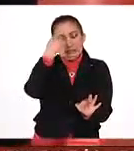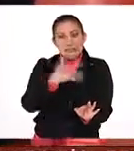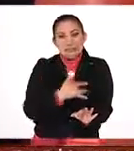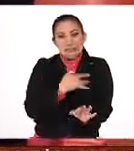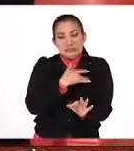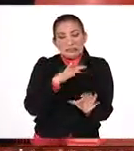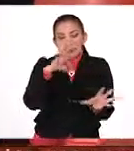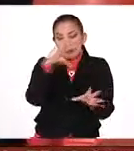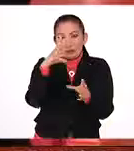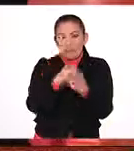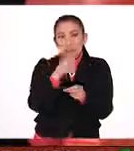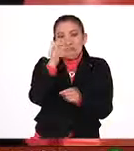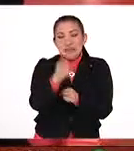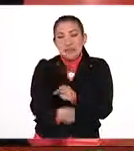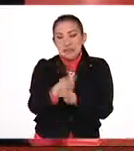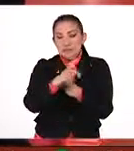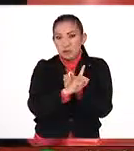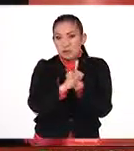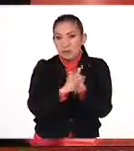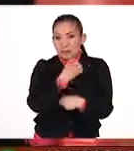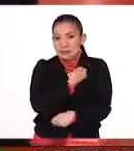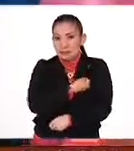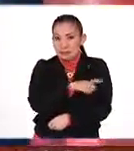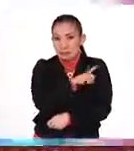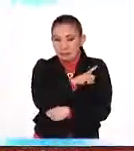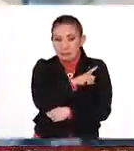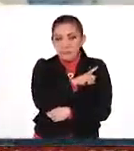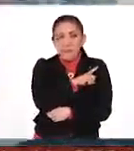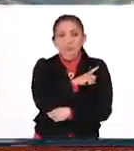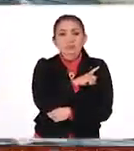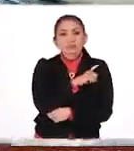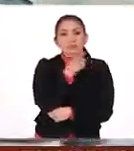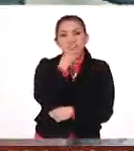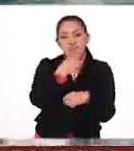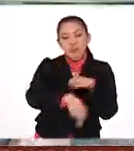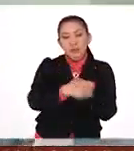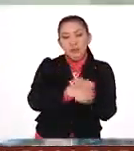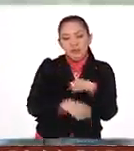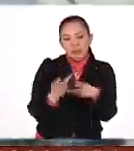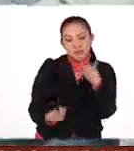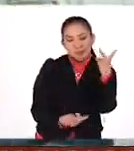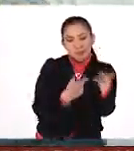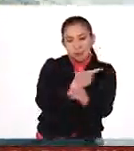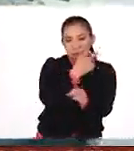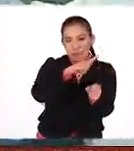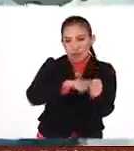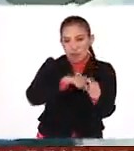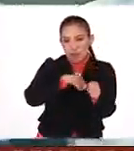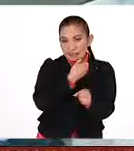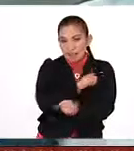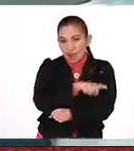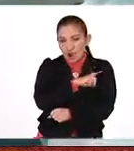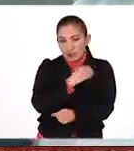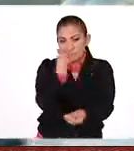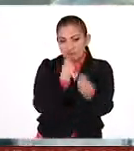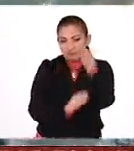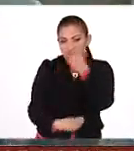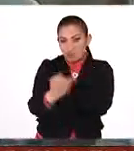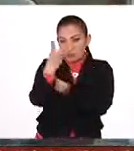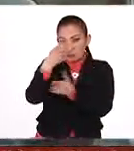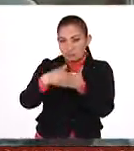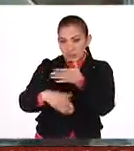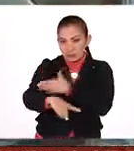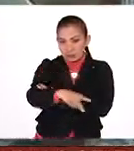global sobre este grave problema de salud según cifras de la encuesta nacional de salud y nutrición del